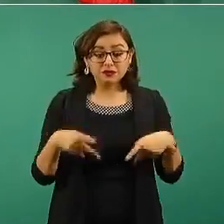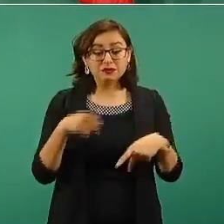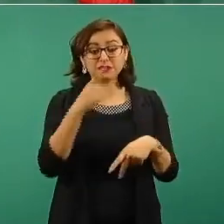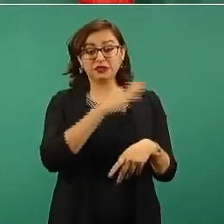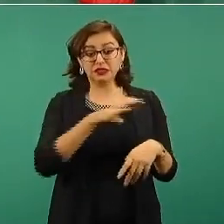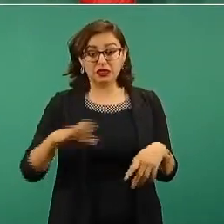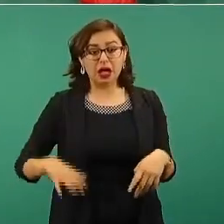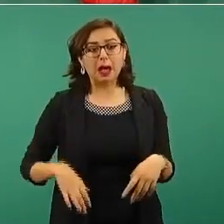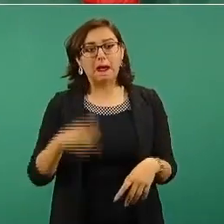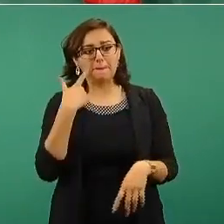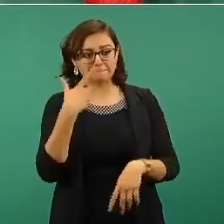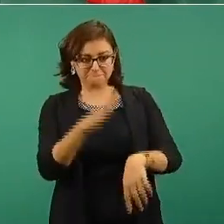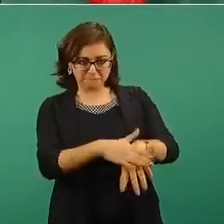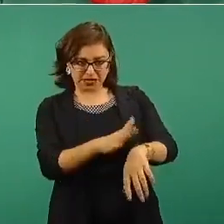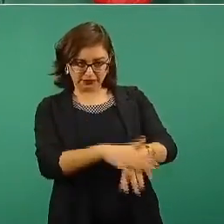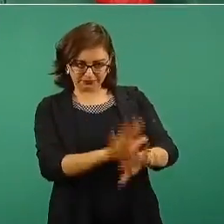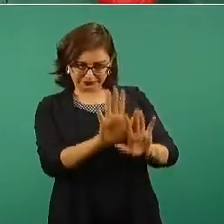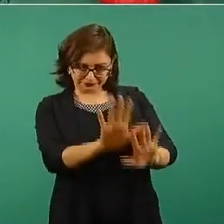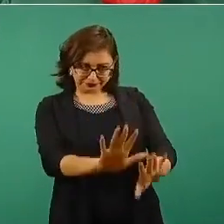haces lo que yo